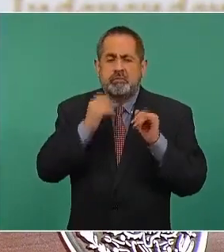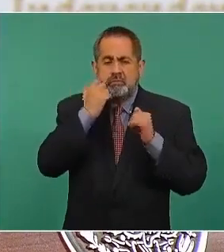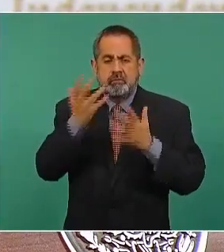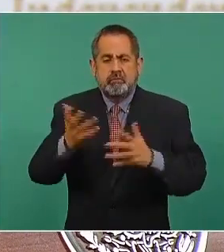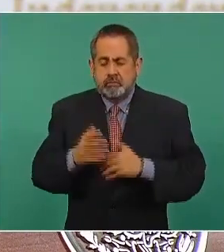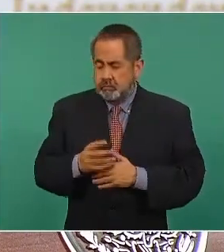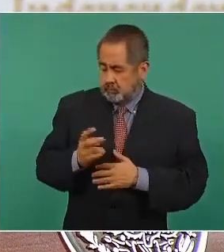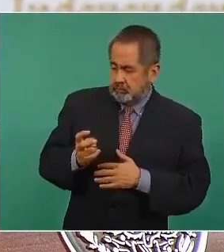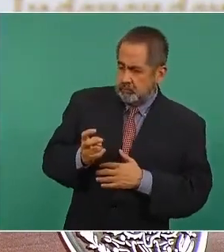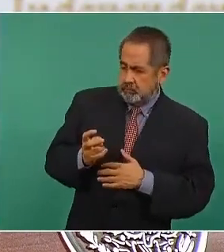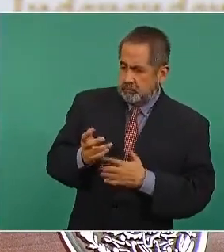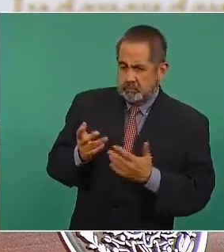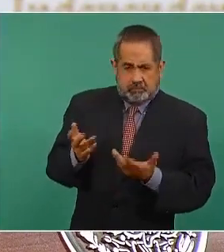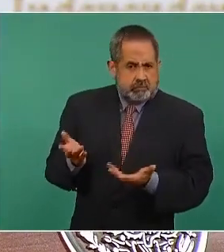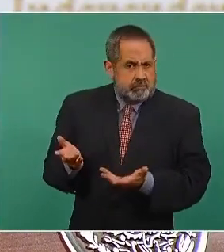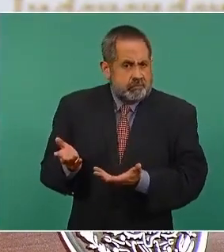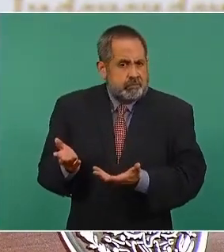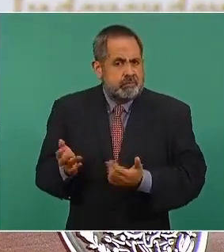solo por ese hecho